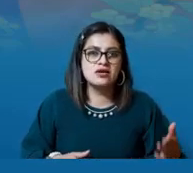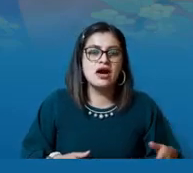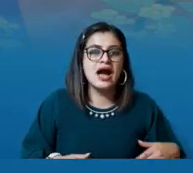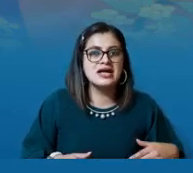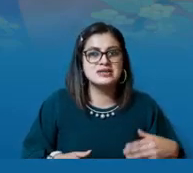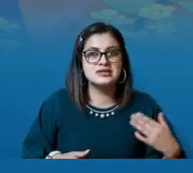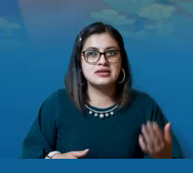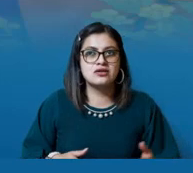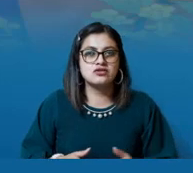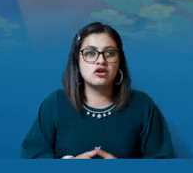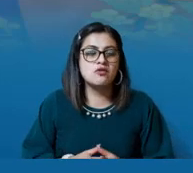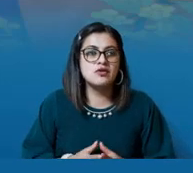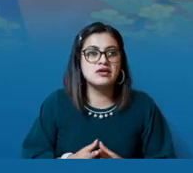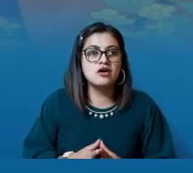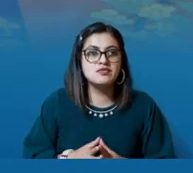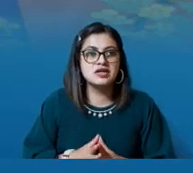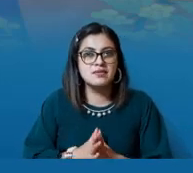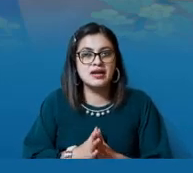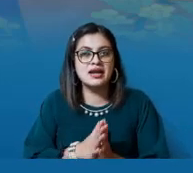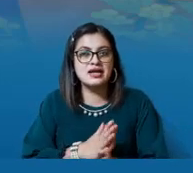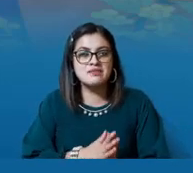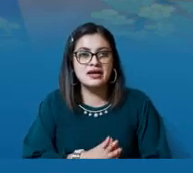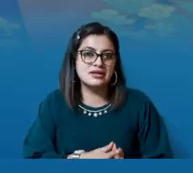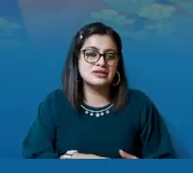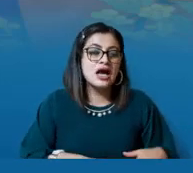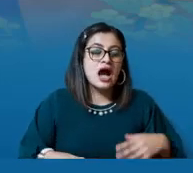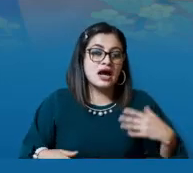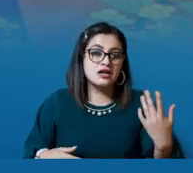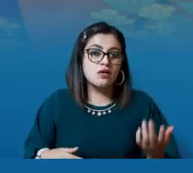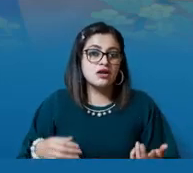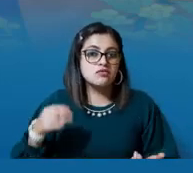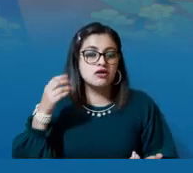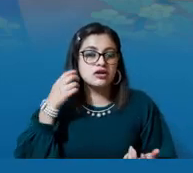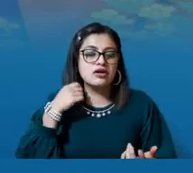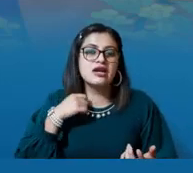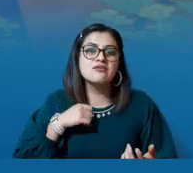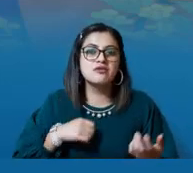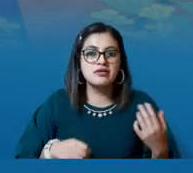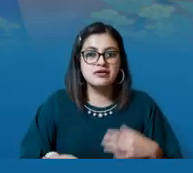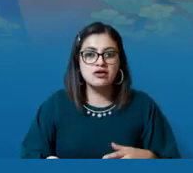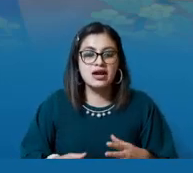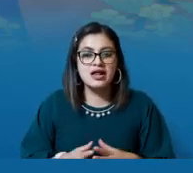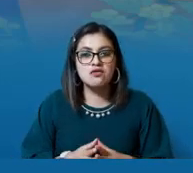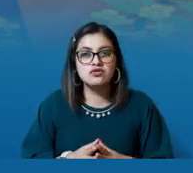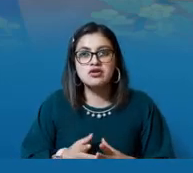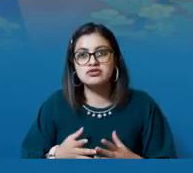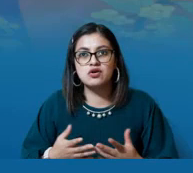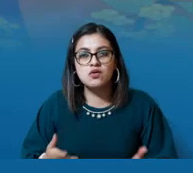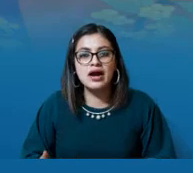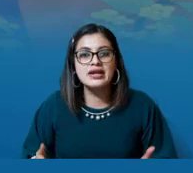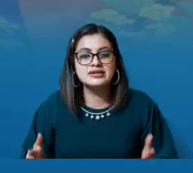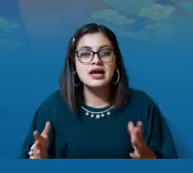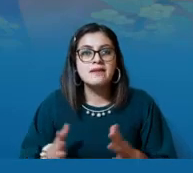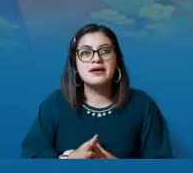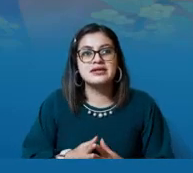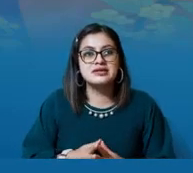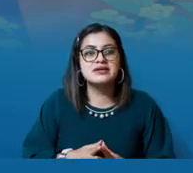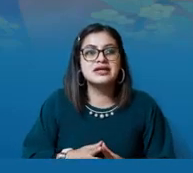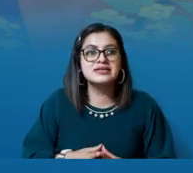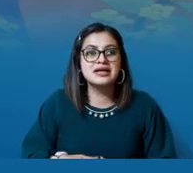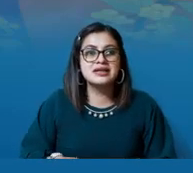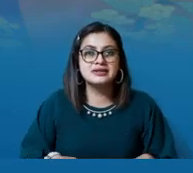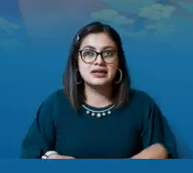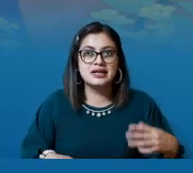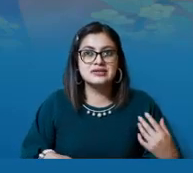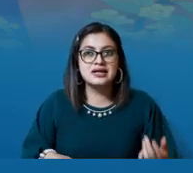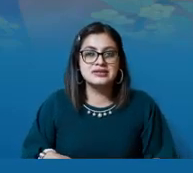primeras se hicieron hace siglos. Como podemos observar en las imágenes, al igual como creo que lo hemos vivido en cada uno de nuestros lugares, para